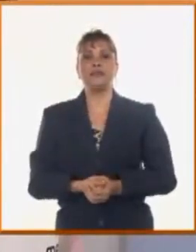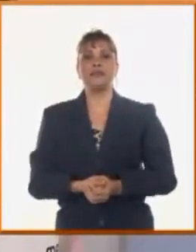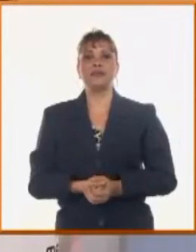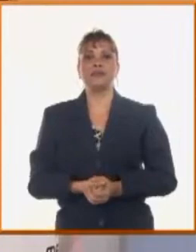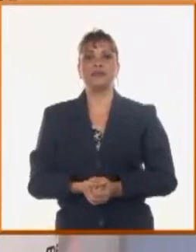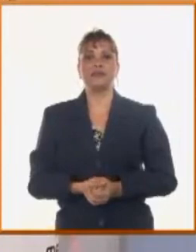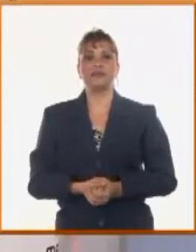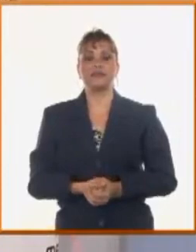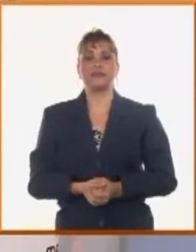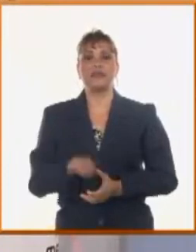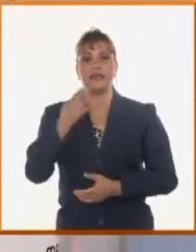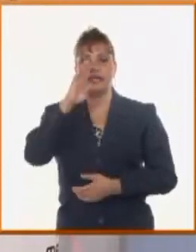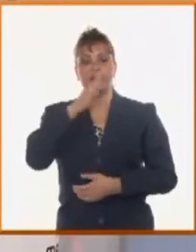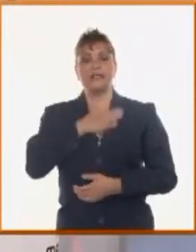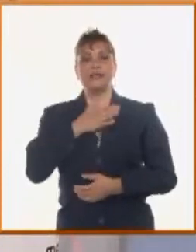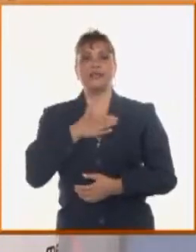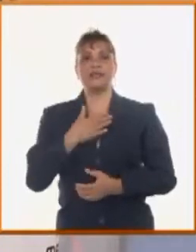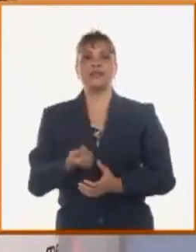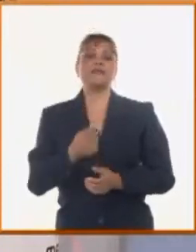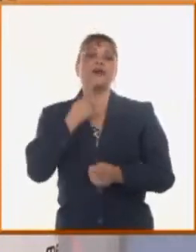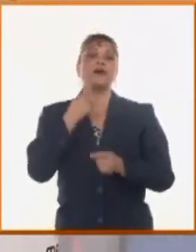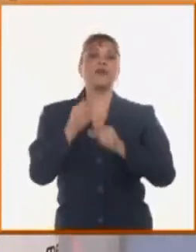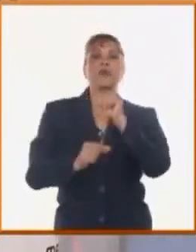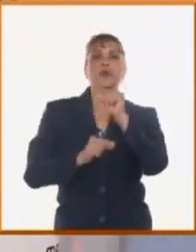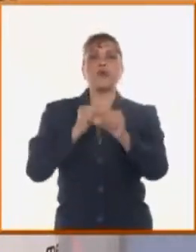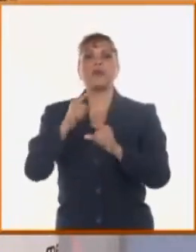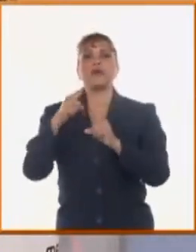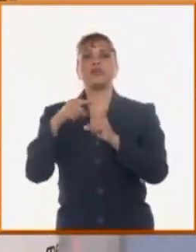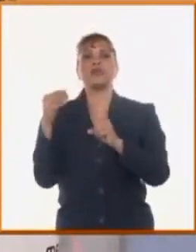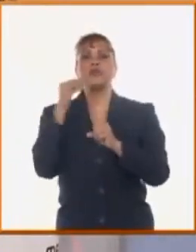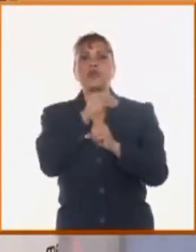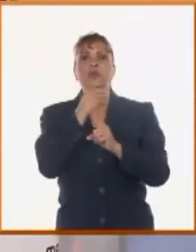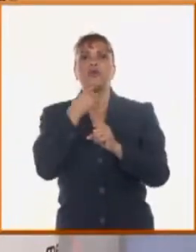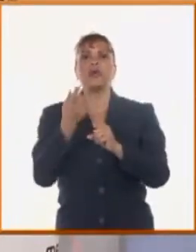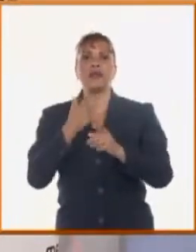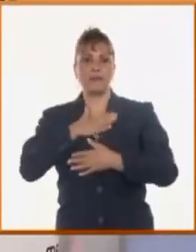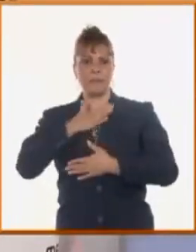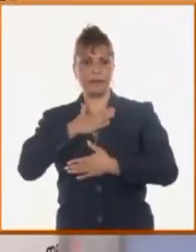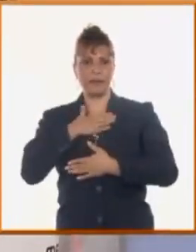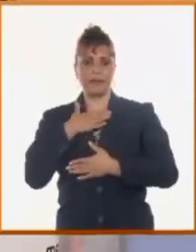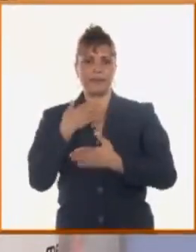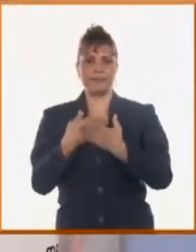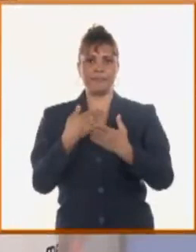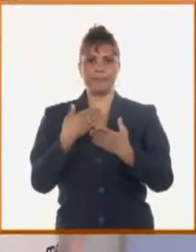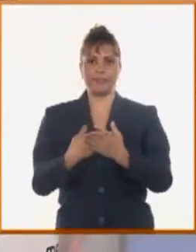país, hasta para reaprovisionar tecnológicamente a nuestras propias empresas.